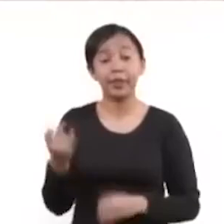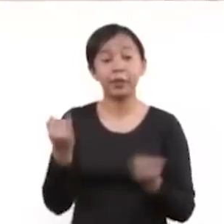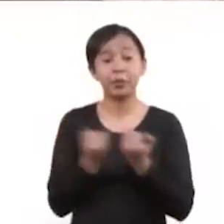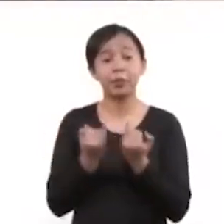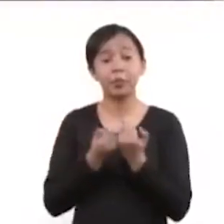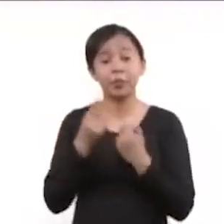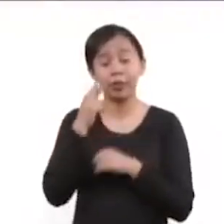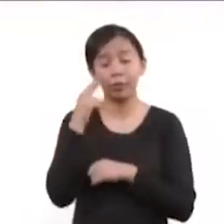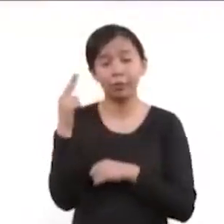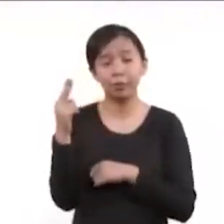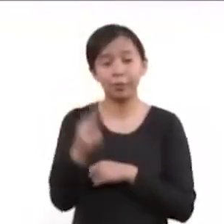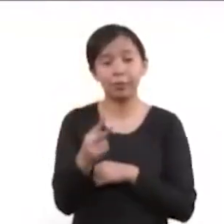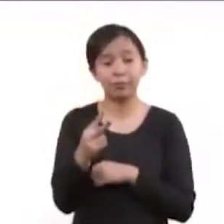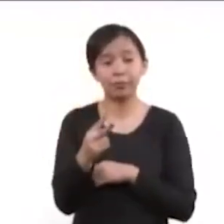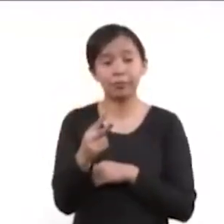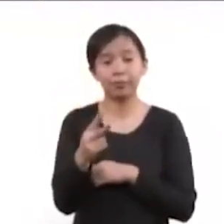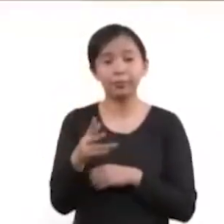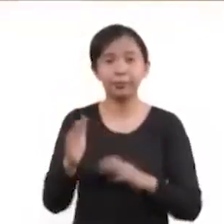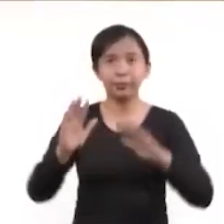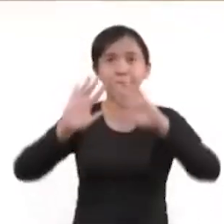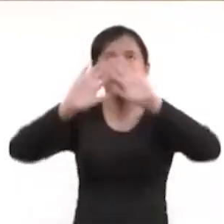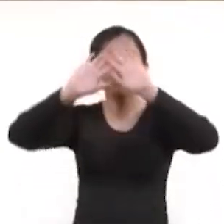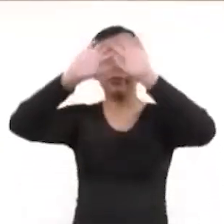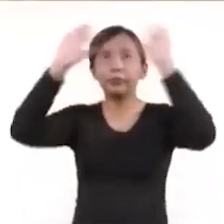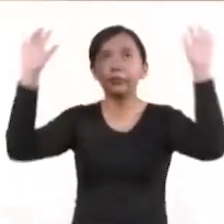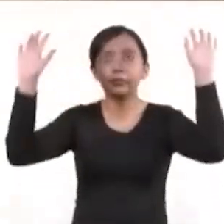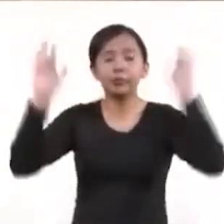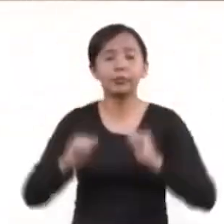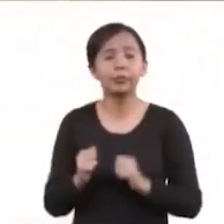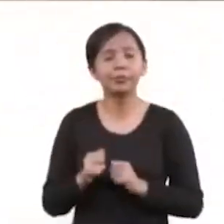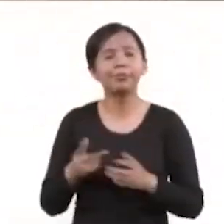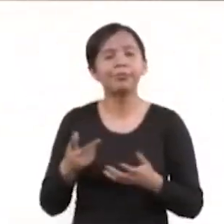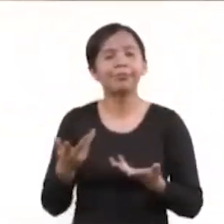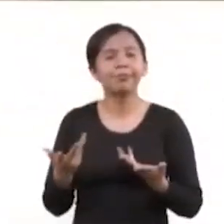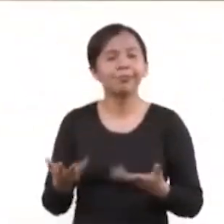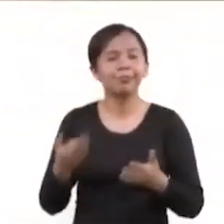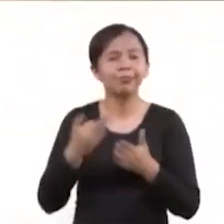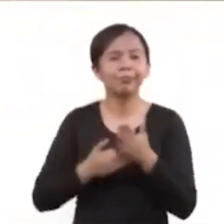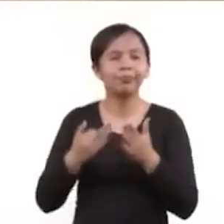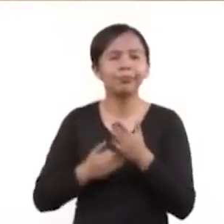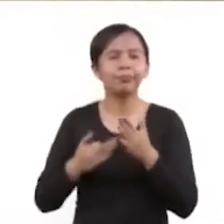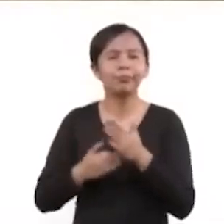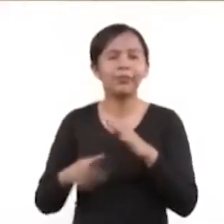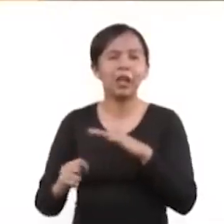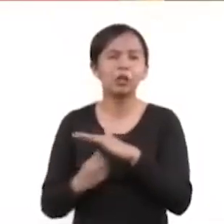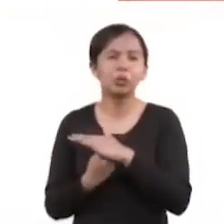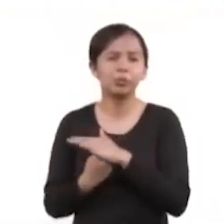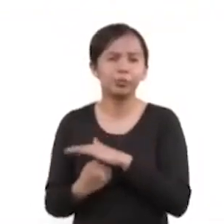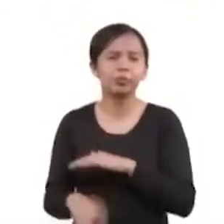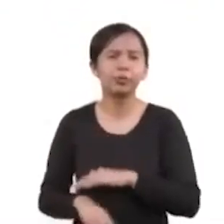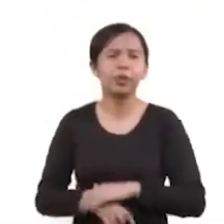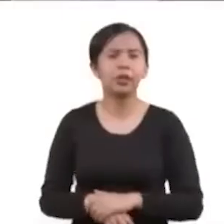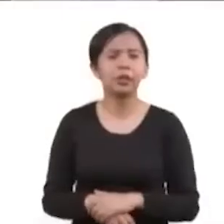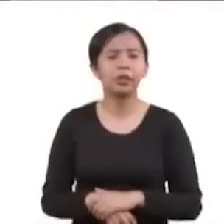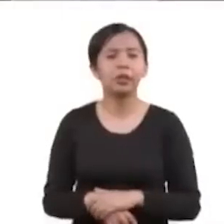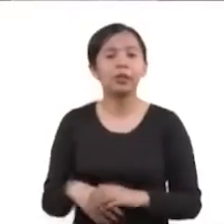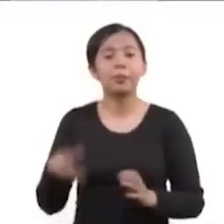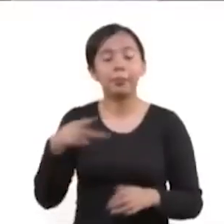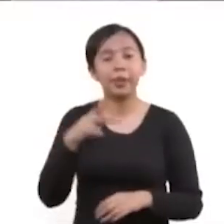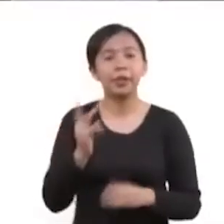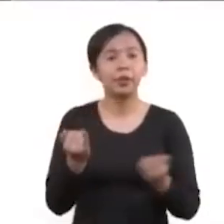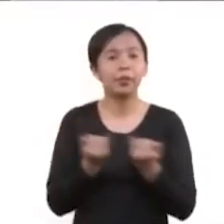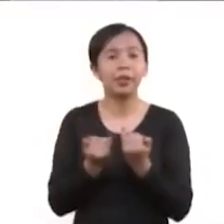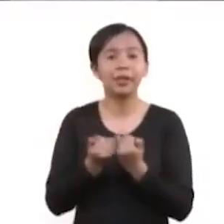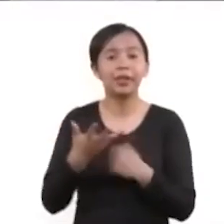ve los techos que ya perdieron este soporte y se dejará un sistema de